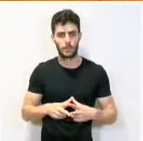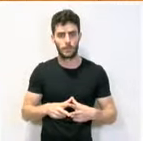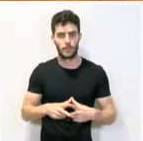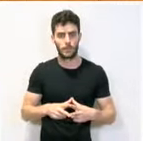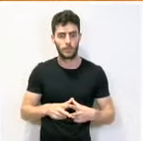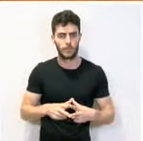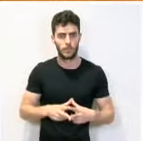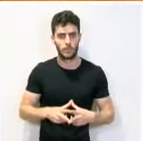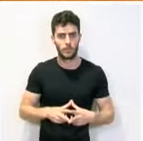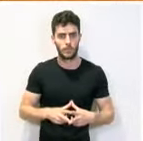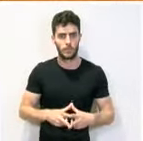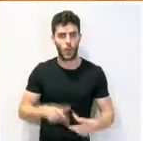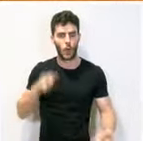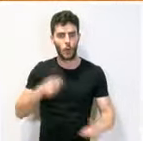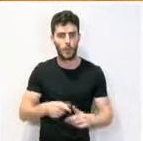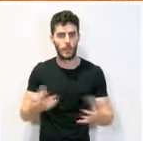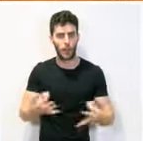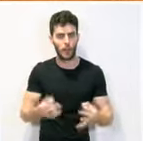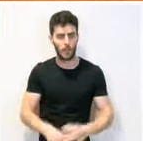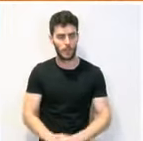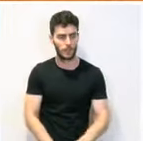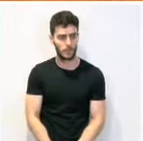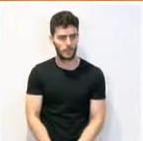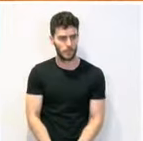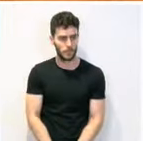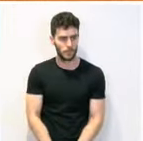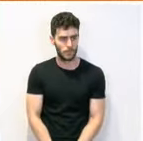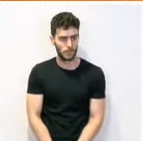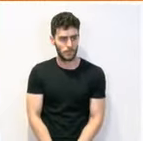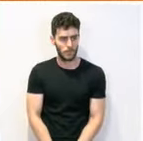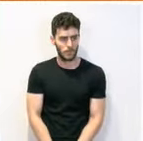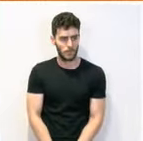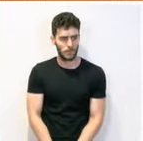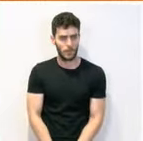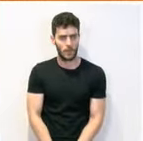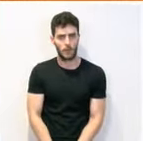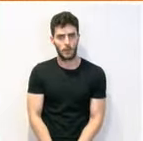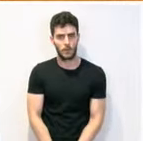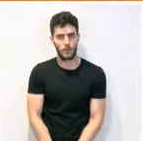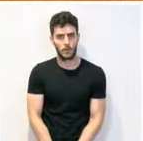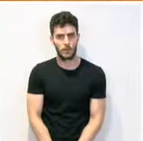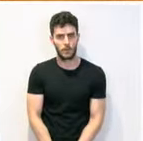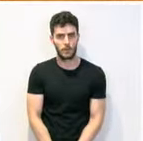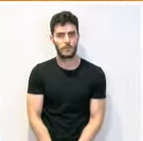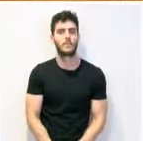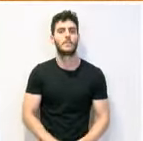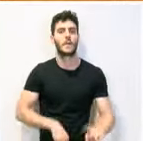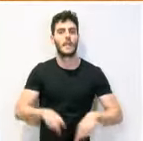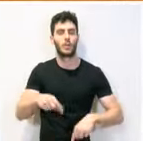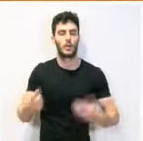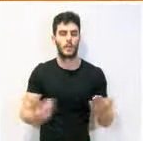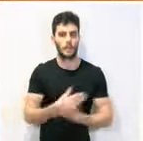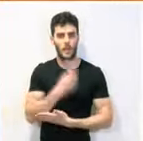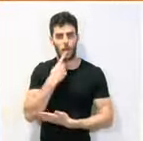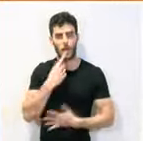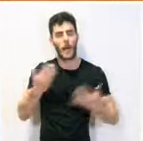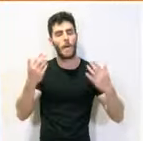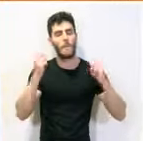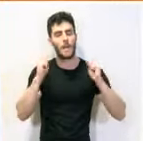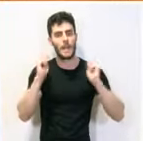el objetivo. En el transporte, le decía esta mañana, le felicitaba por el